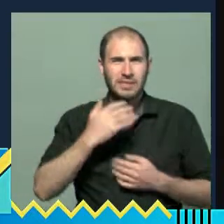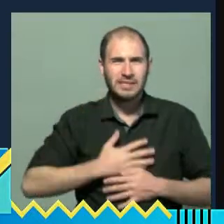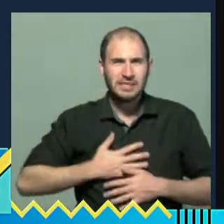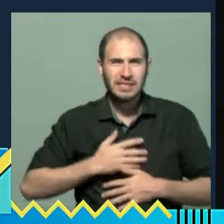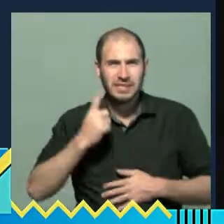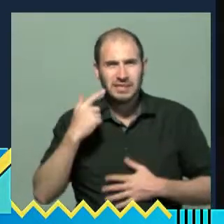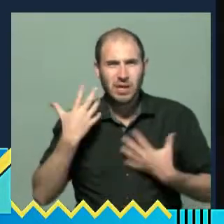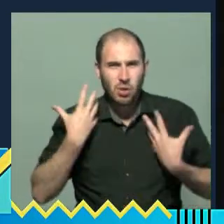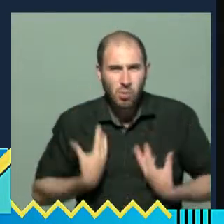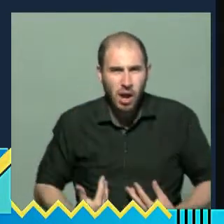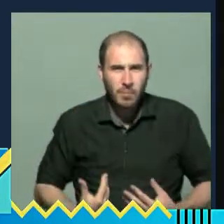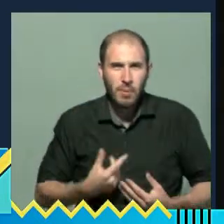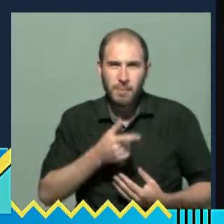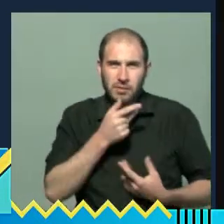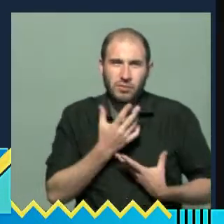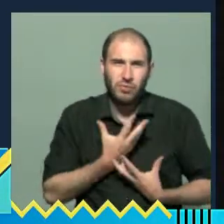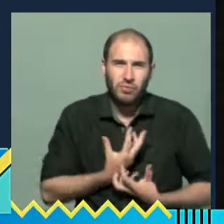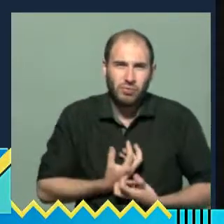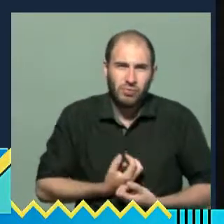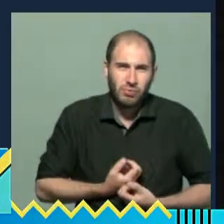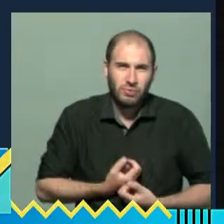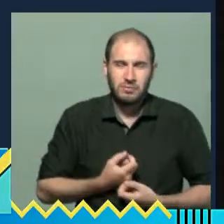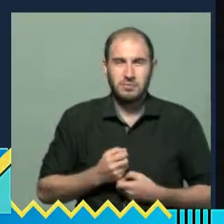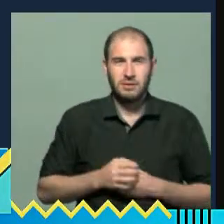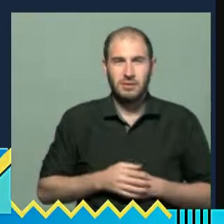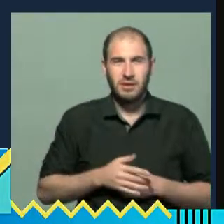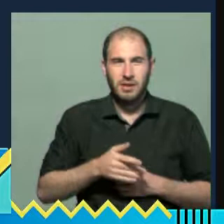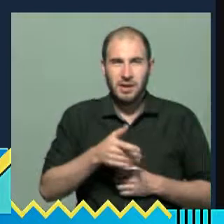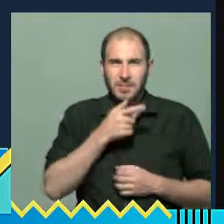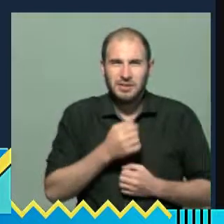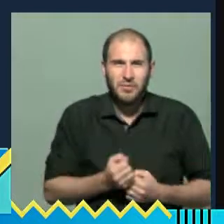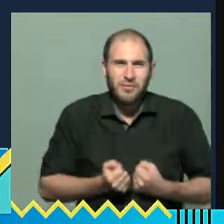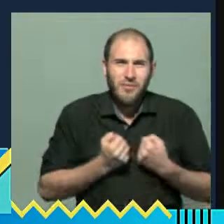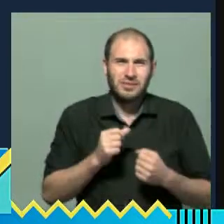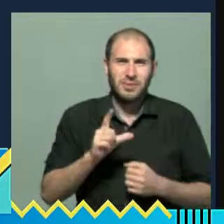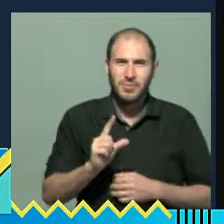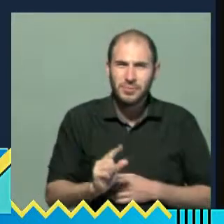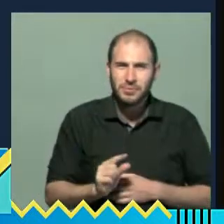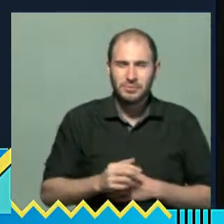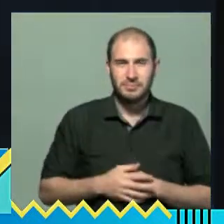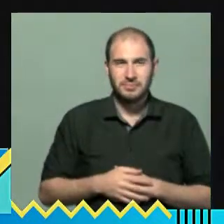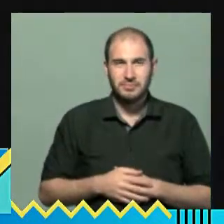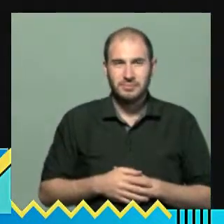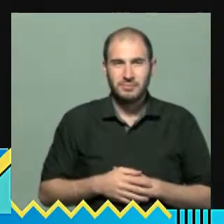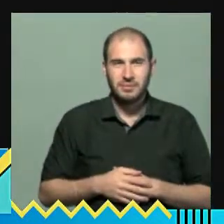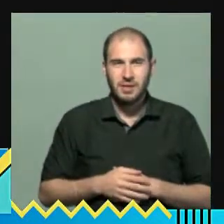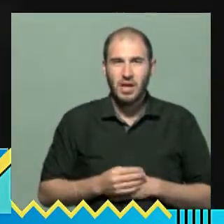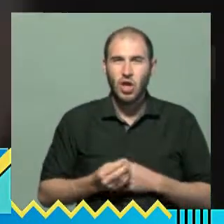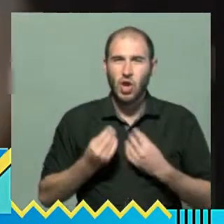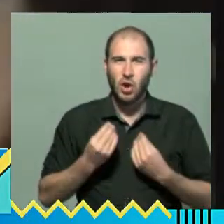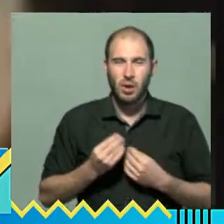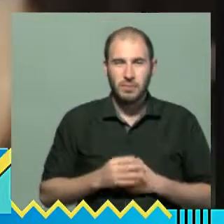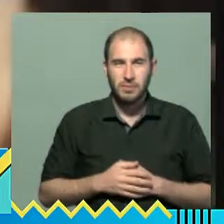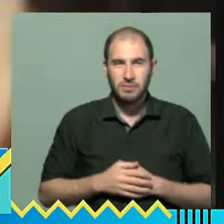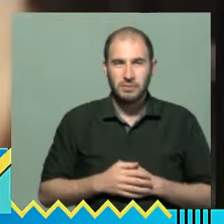en el cuerpo, se siente como debilidad, Sí. como poca energía, como... ¿Qué chances hay de